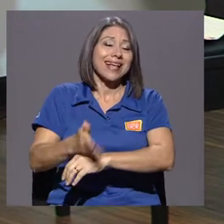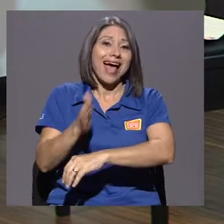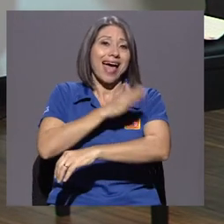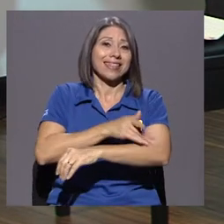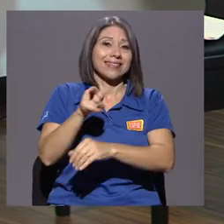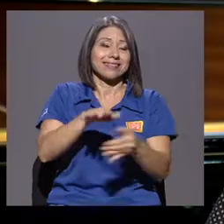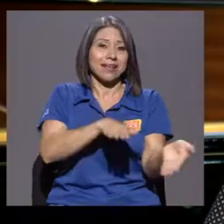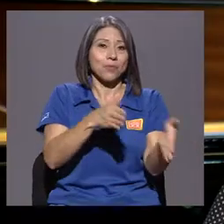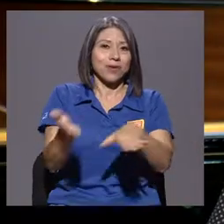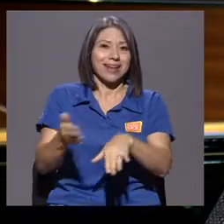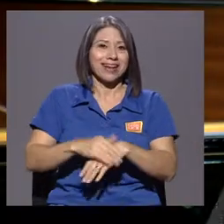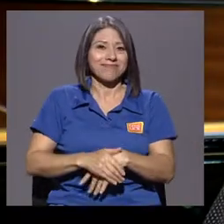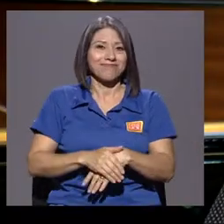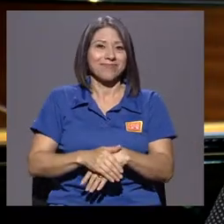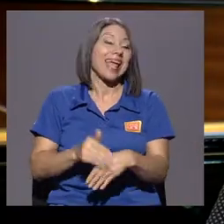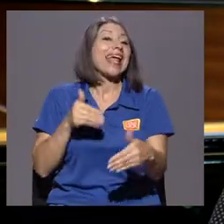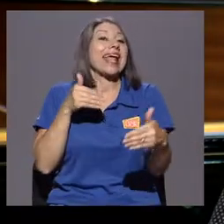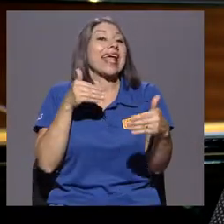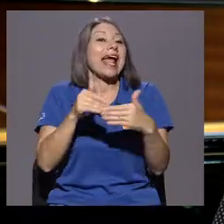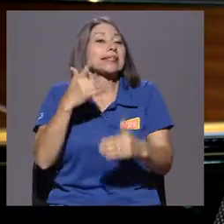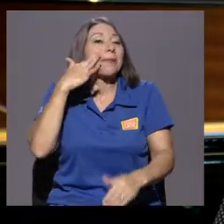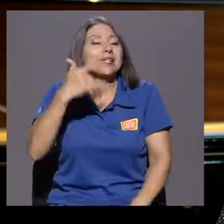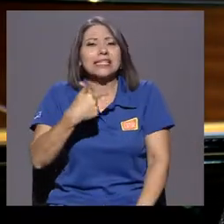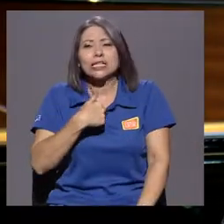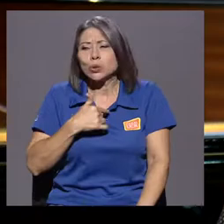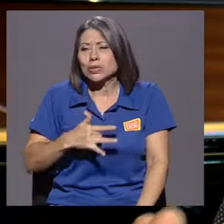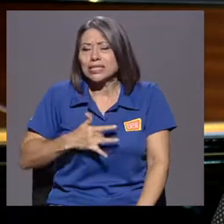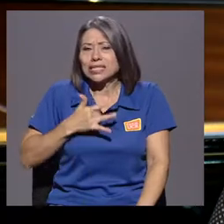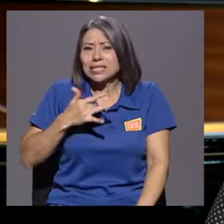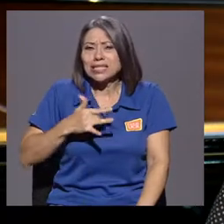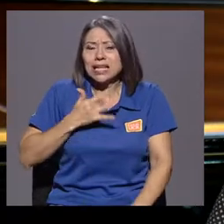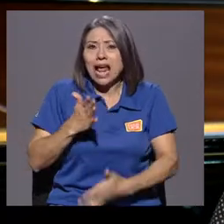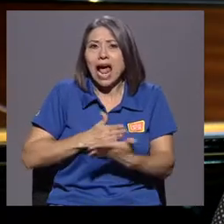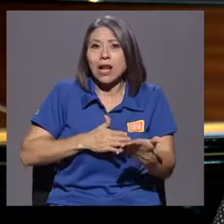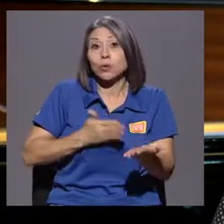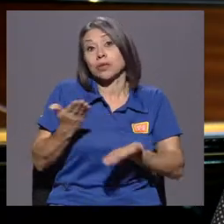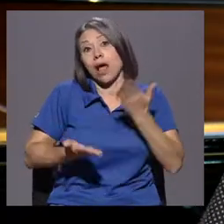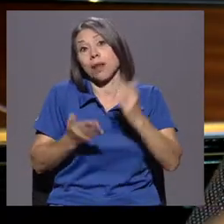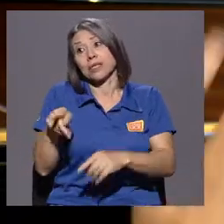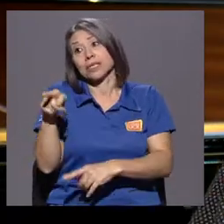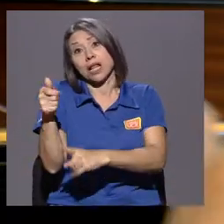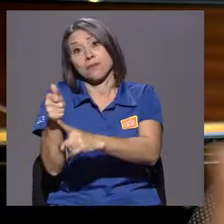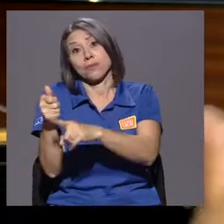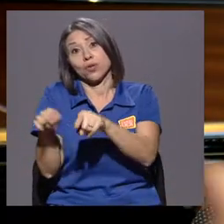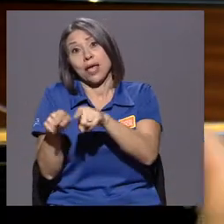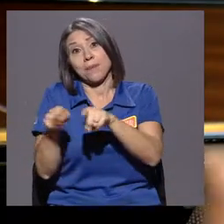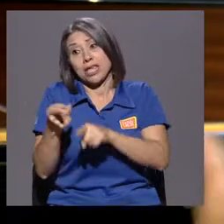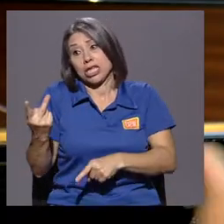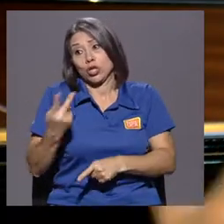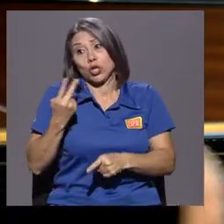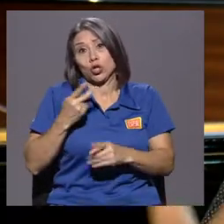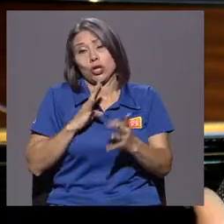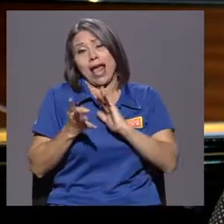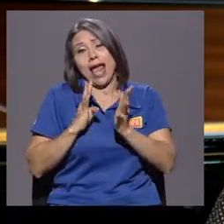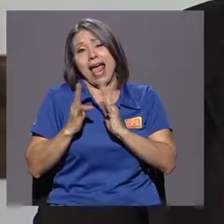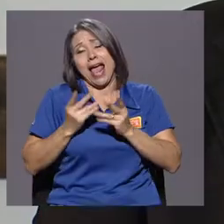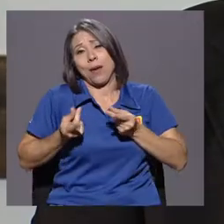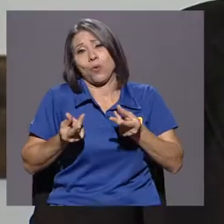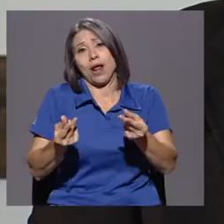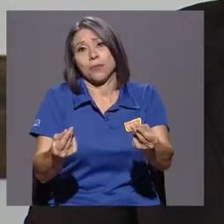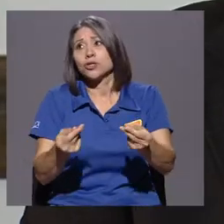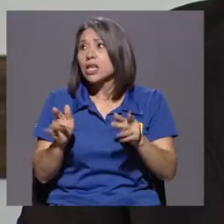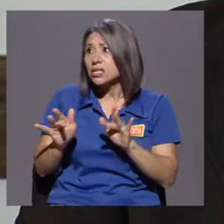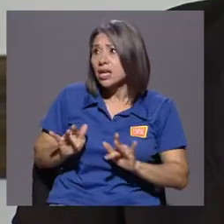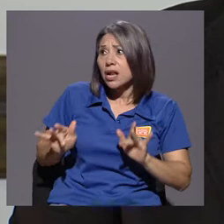muriera casi como si yo incluyera algo y él también quizás apuramos el trabajo en ese grabado en el que se